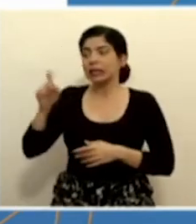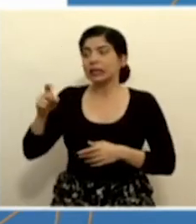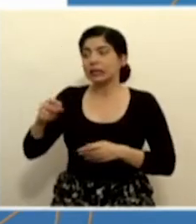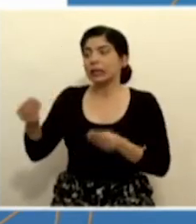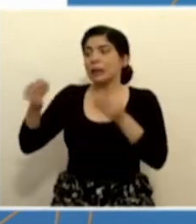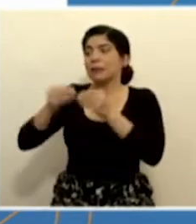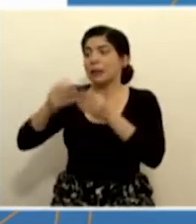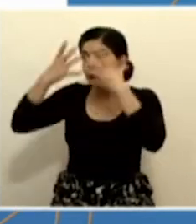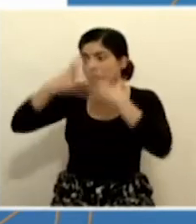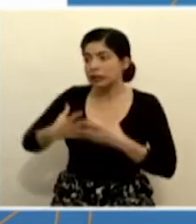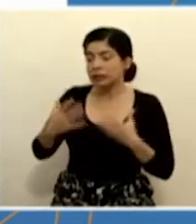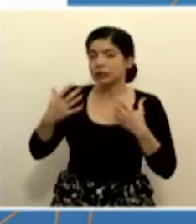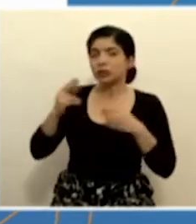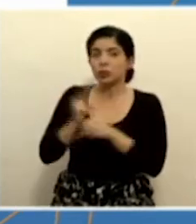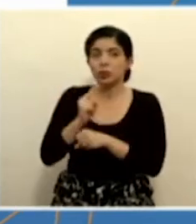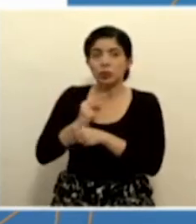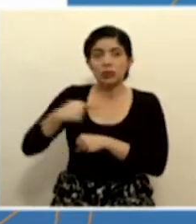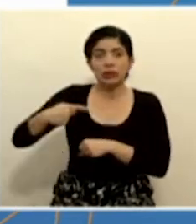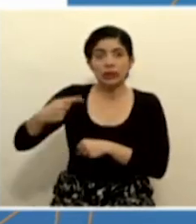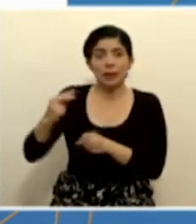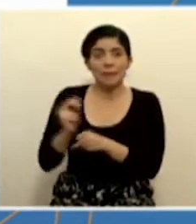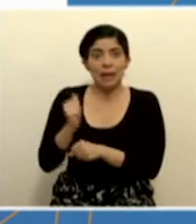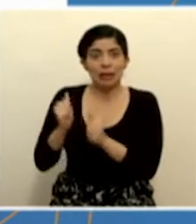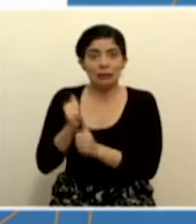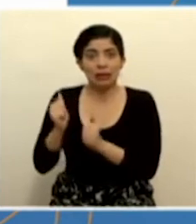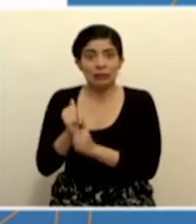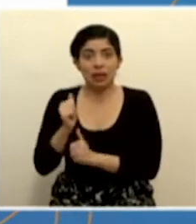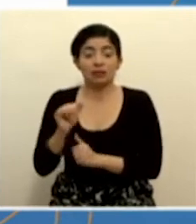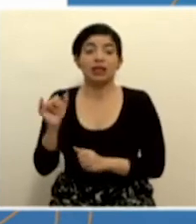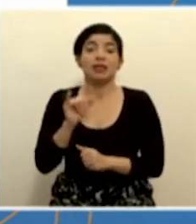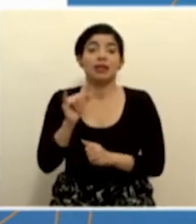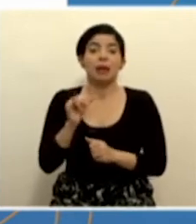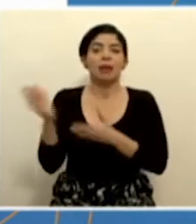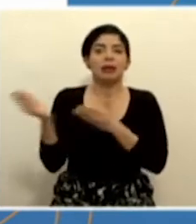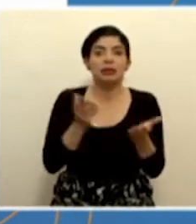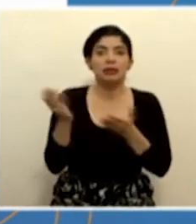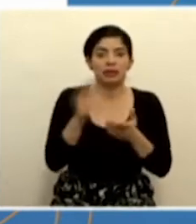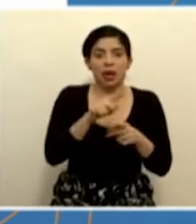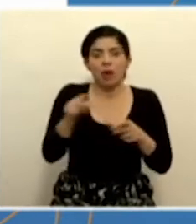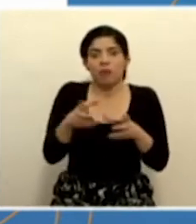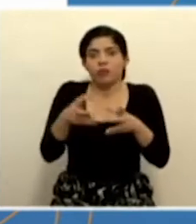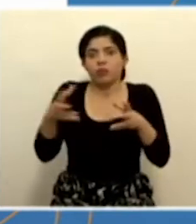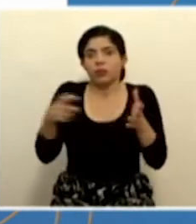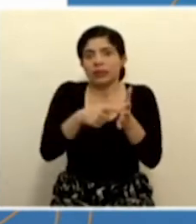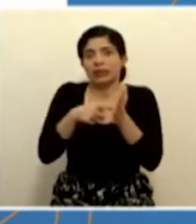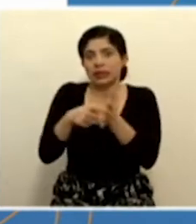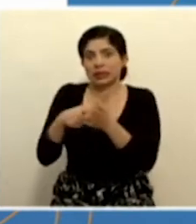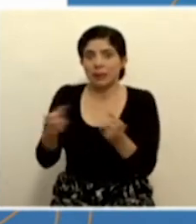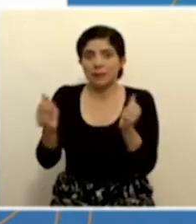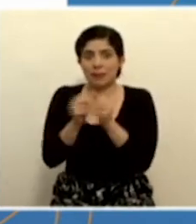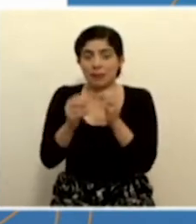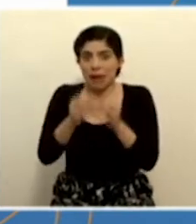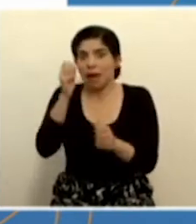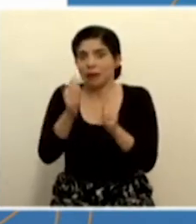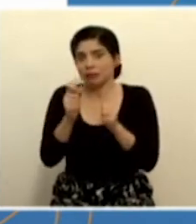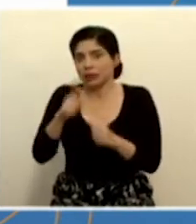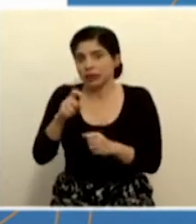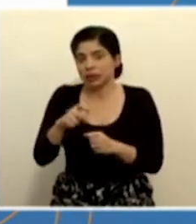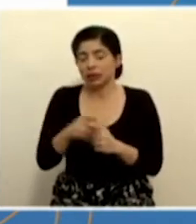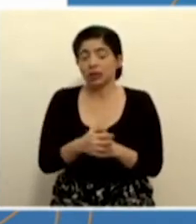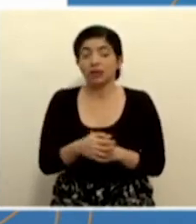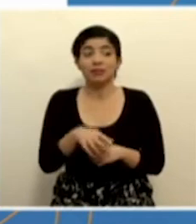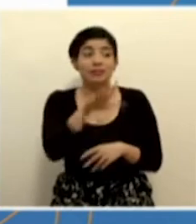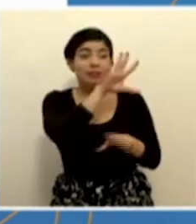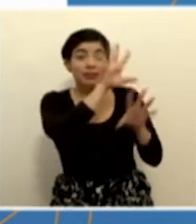de equipo de protección personal y como lo mencionaba hace un rato inclusive traslados y demás les decía que esto es un indicador muy importante porque esto como lo han